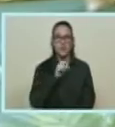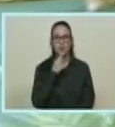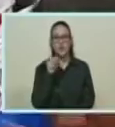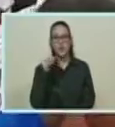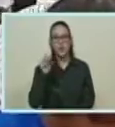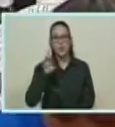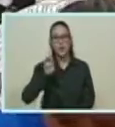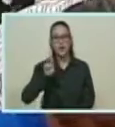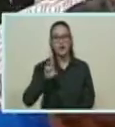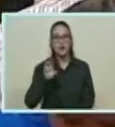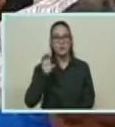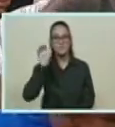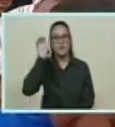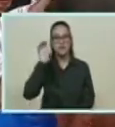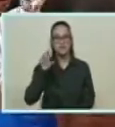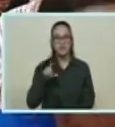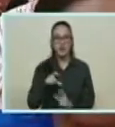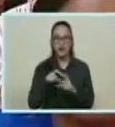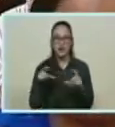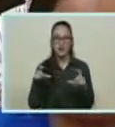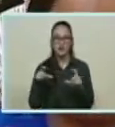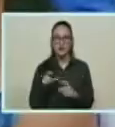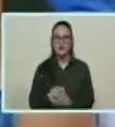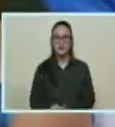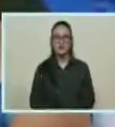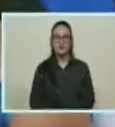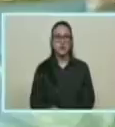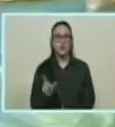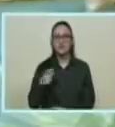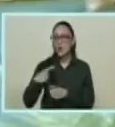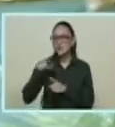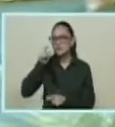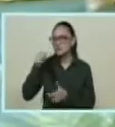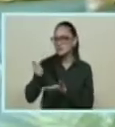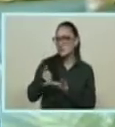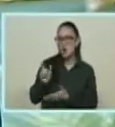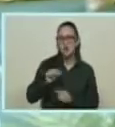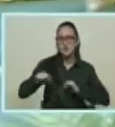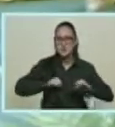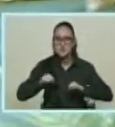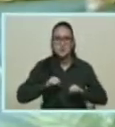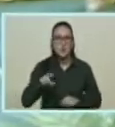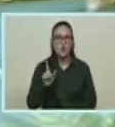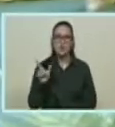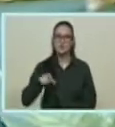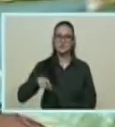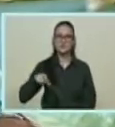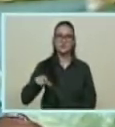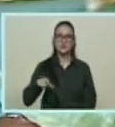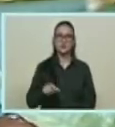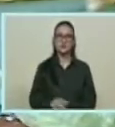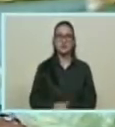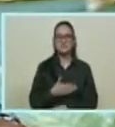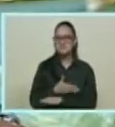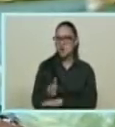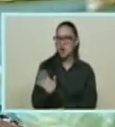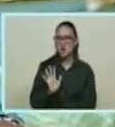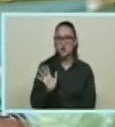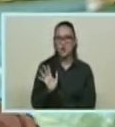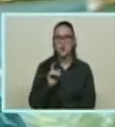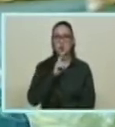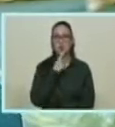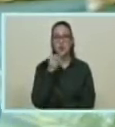código QR del carnet de la patria. Sin intermediarios, sin gestores, sin retardo,